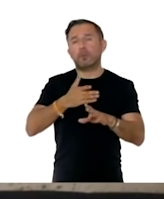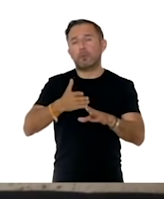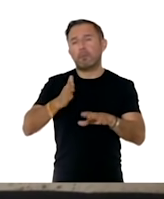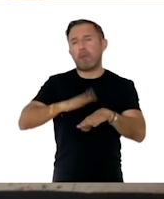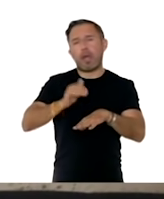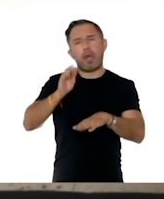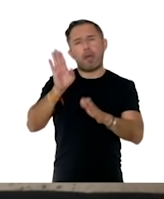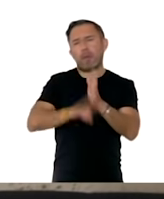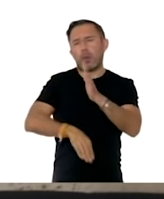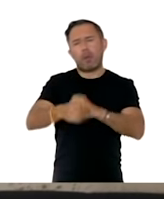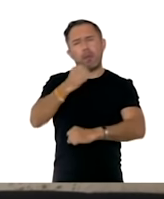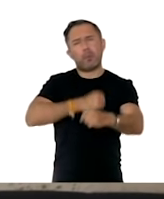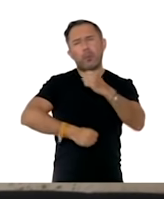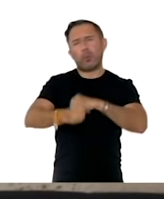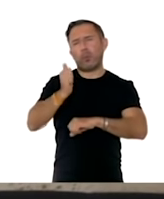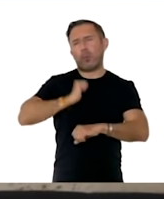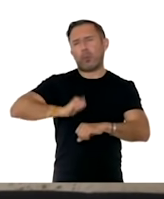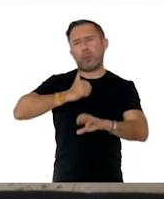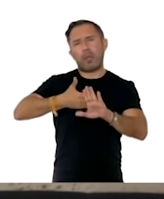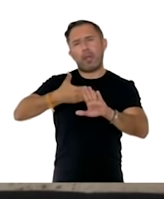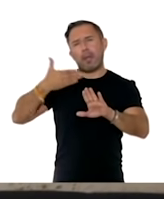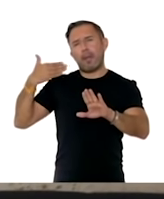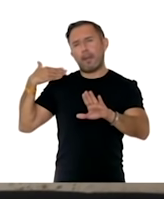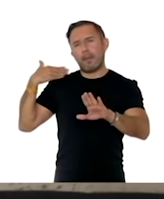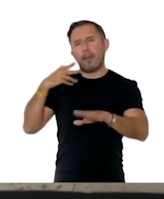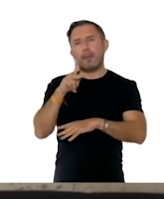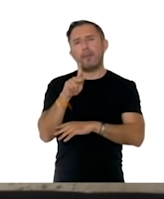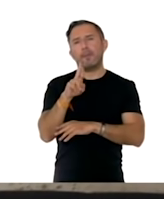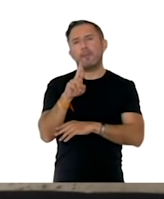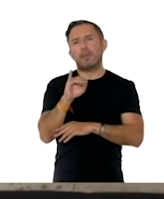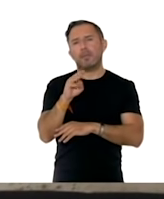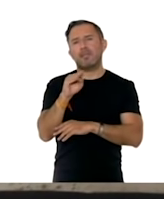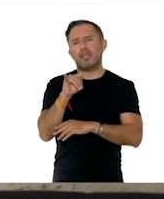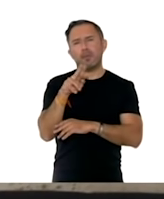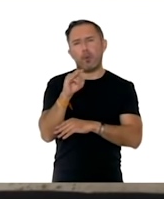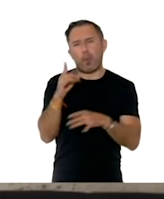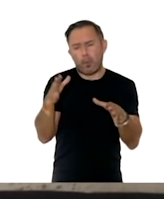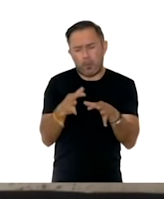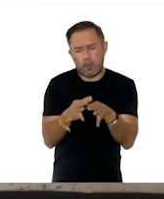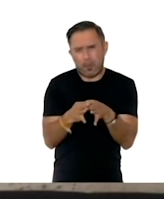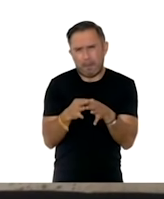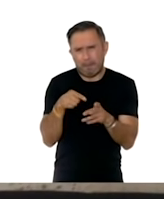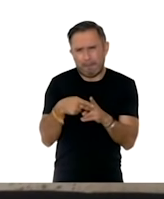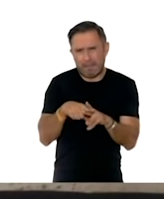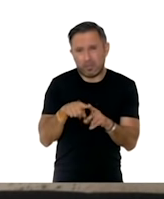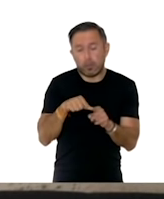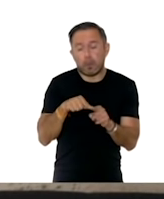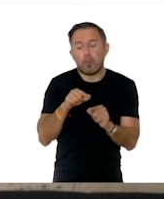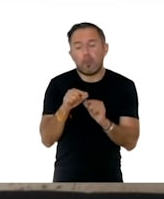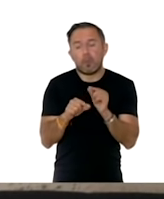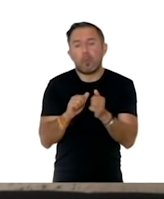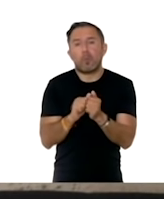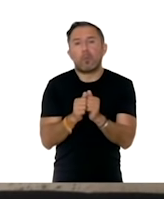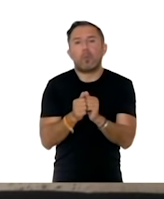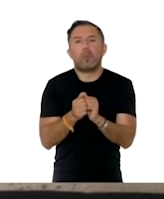y evolucionó hasta llegar a Egipto, ¿sí? Que era llamada